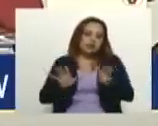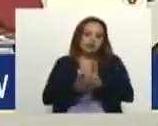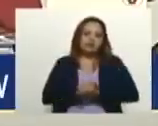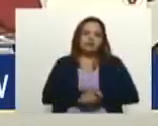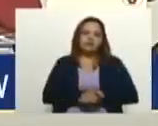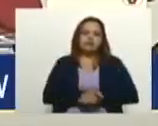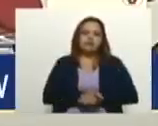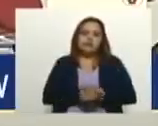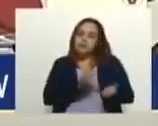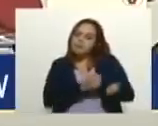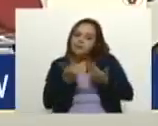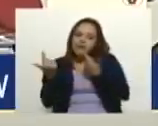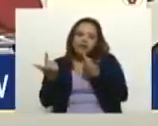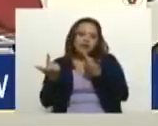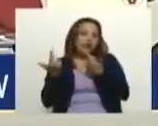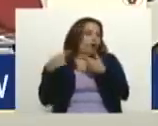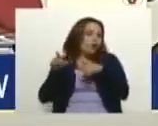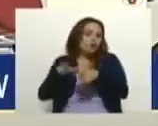Vete de ahí.